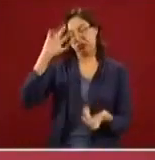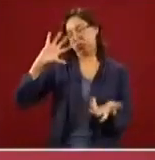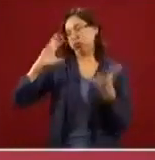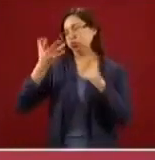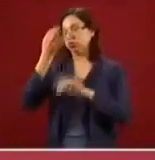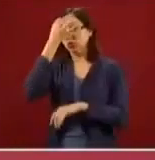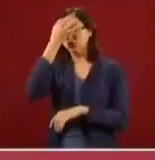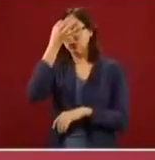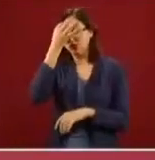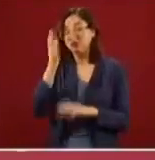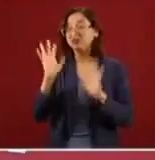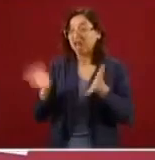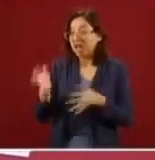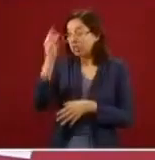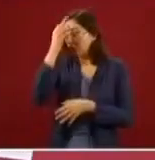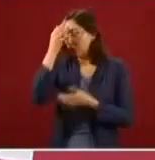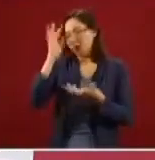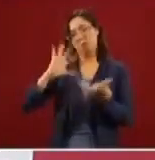Entonces,